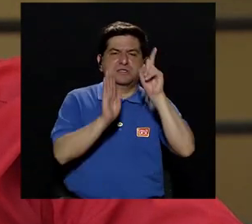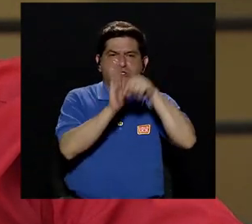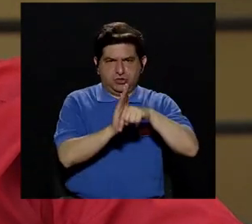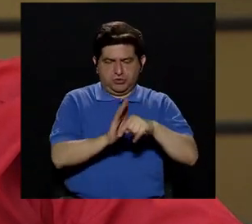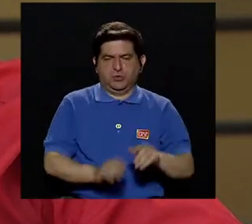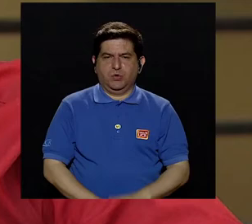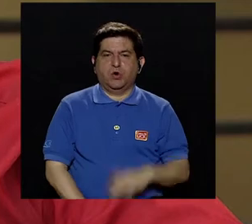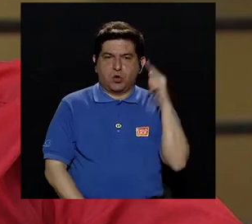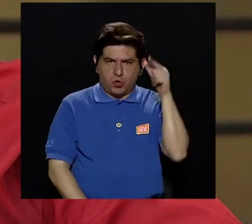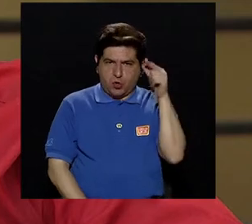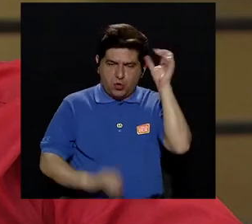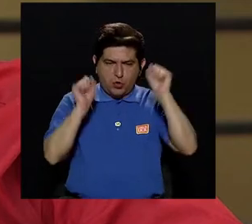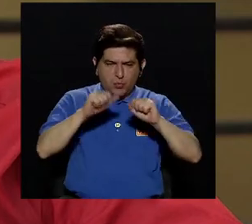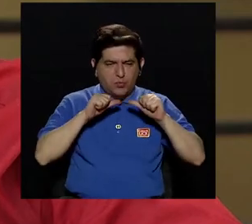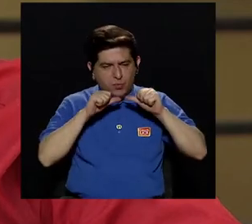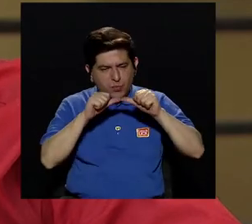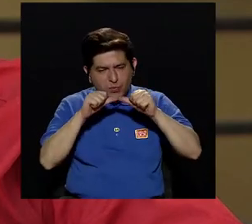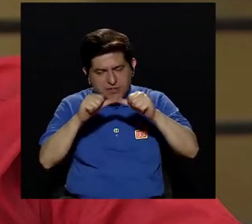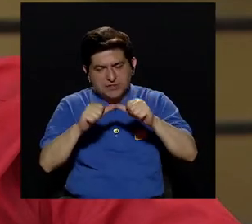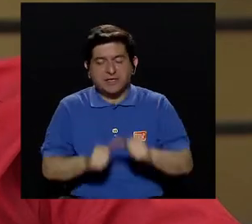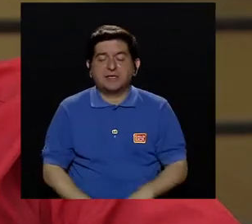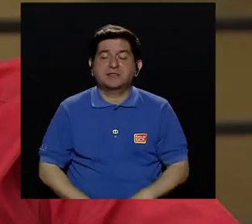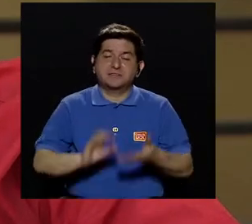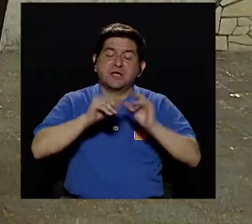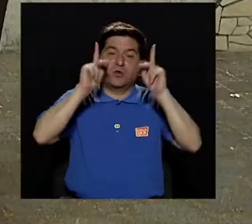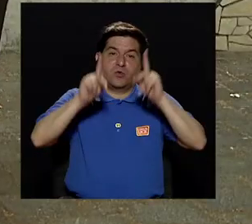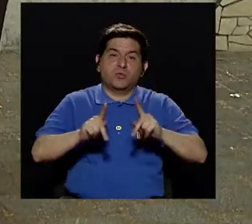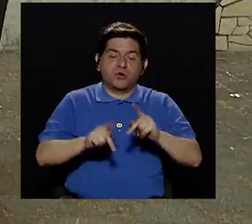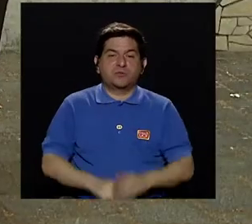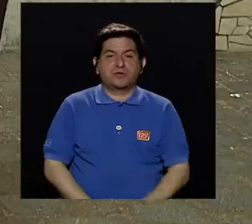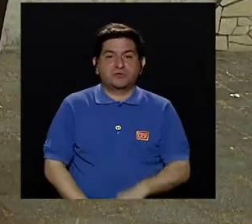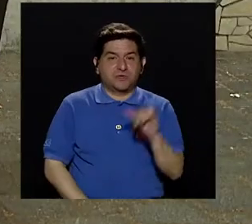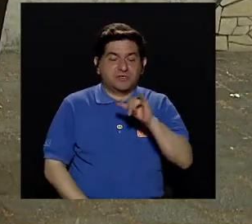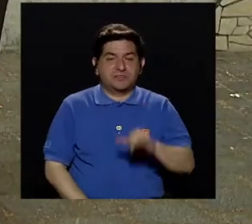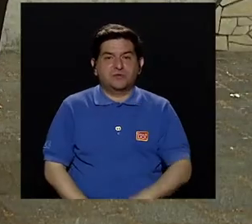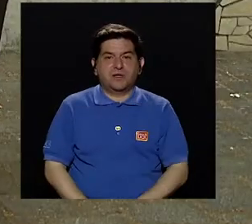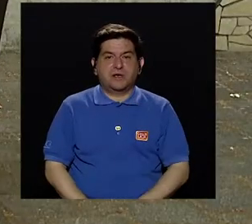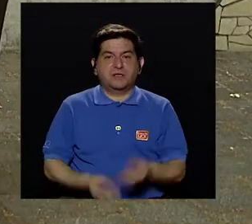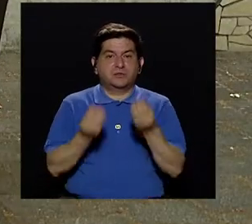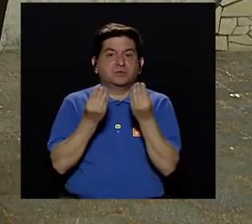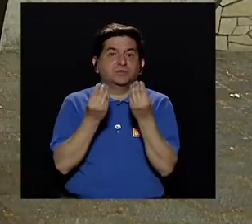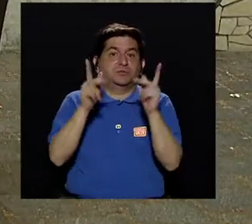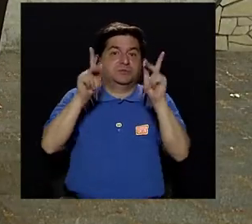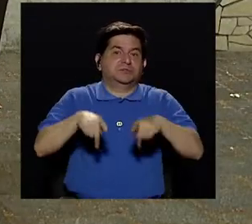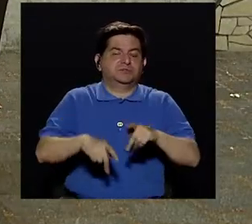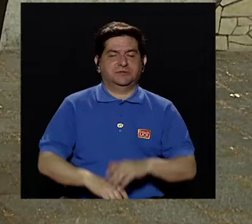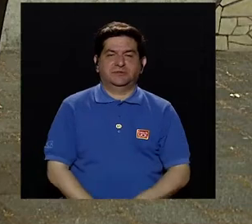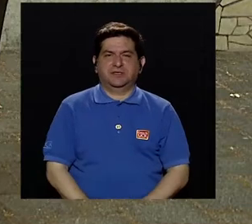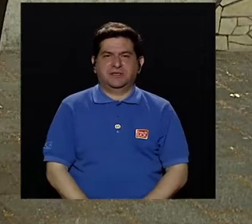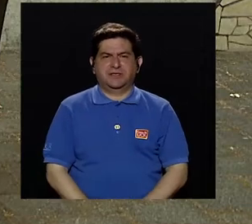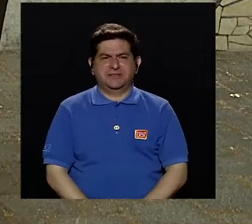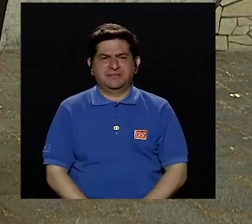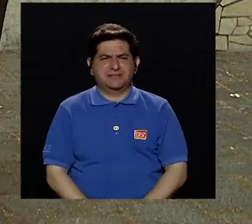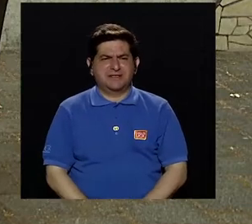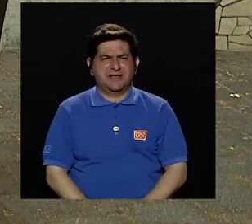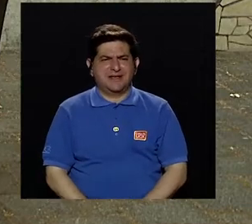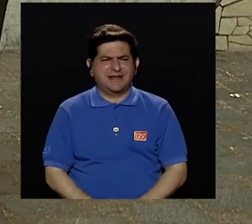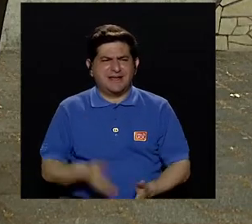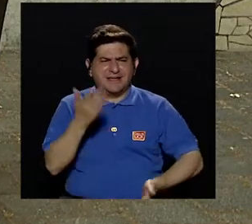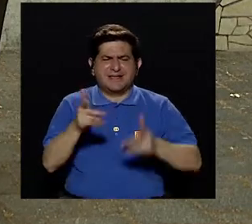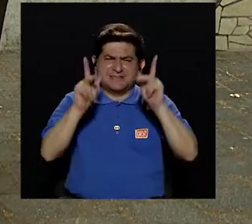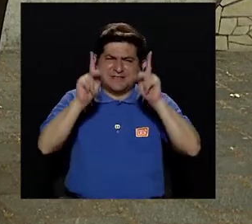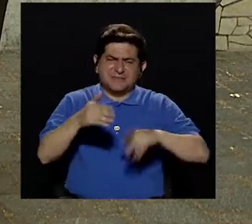minutos. Evidentemente se puede extender un poco entre más personas haya. Después de la extracción, la persona pues podría